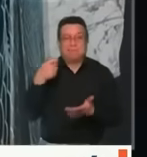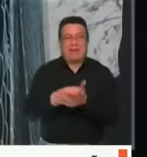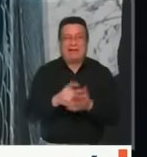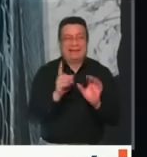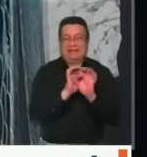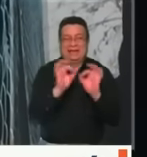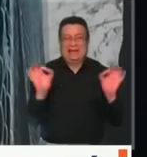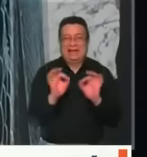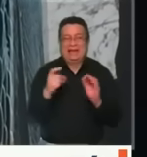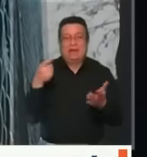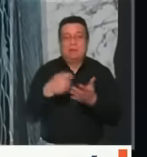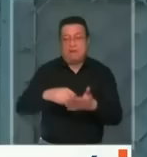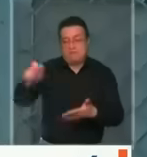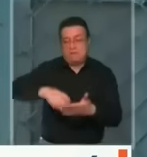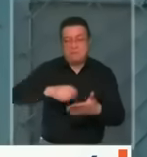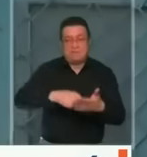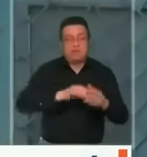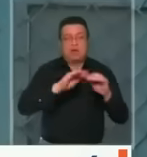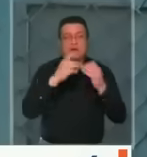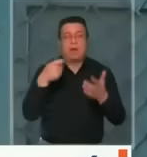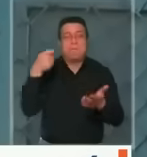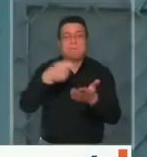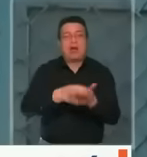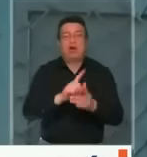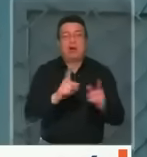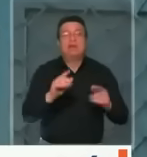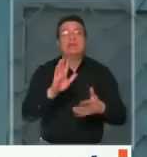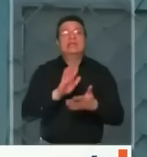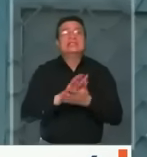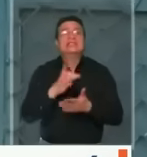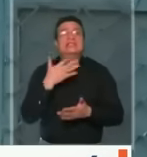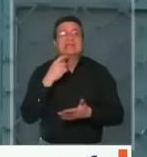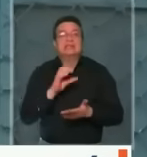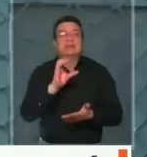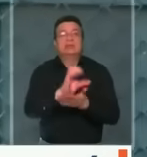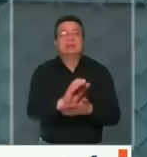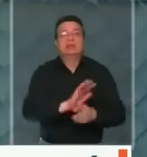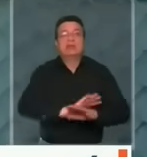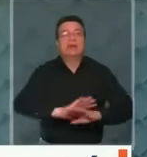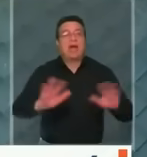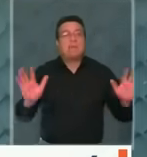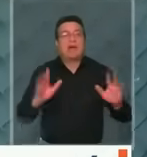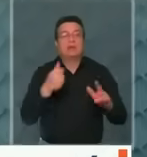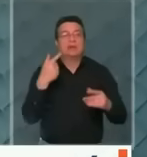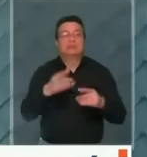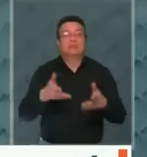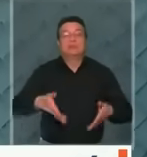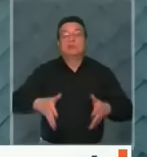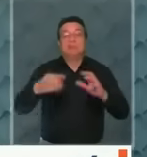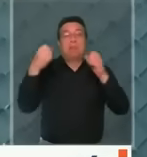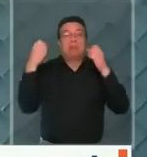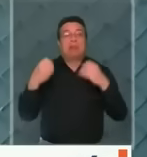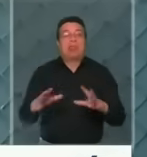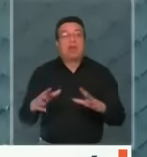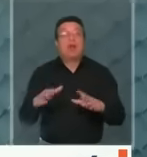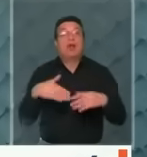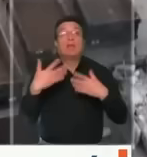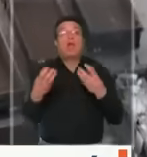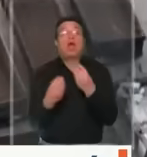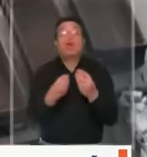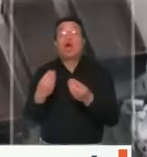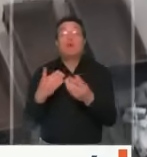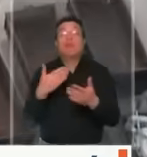pagaron? No. ¿Se firmó todo y nunca le pagaron ni un peso? No, dieron un cheque y nada más, y ahí quedó todo tirado en la carretera, después nos hallábamos cómo